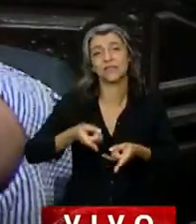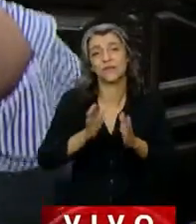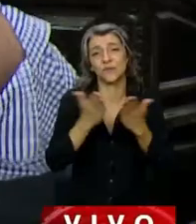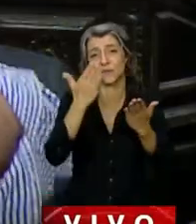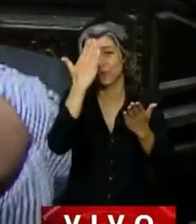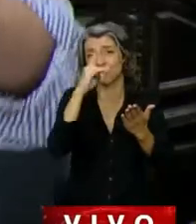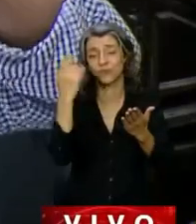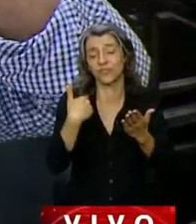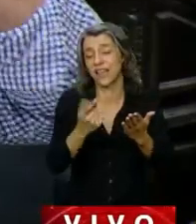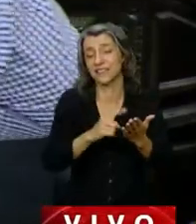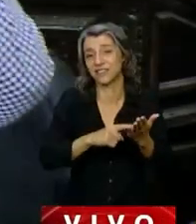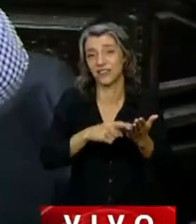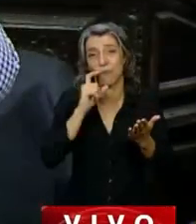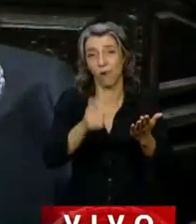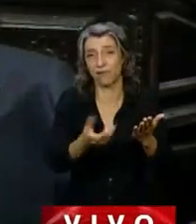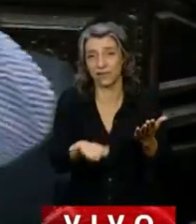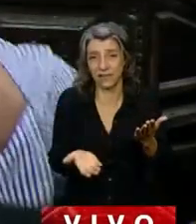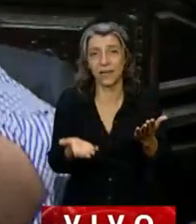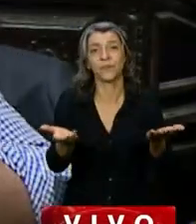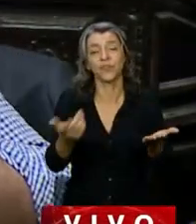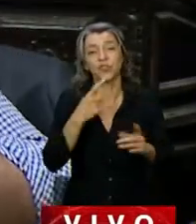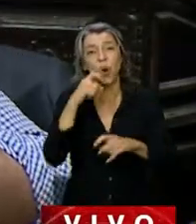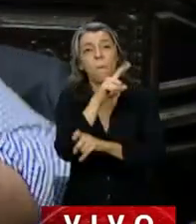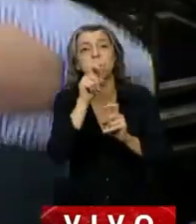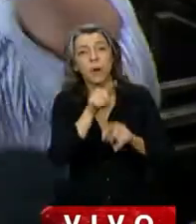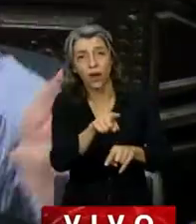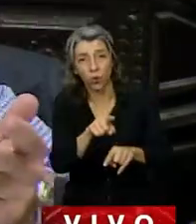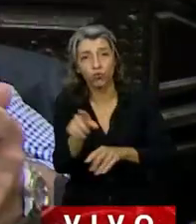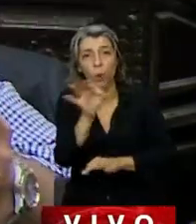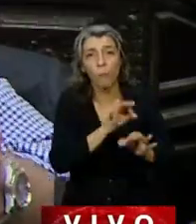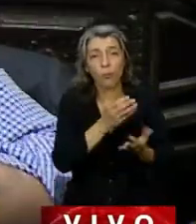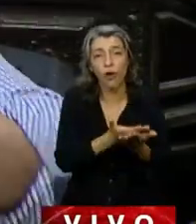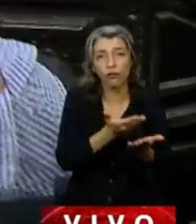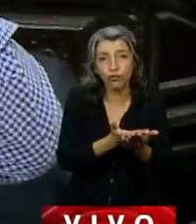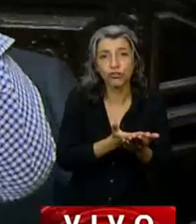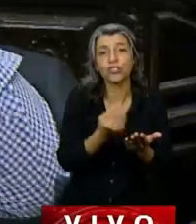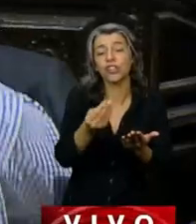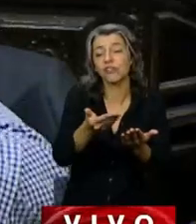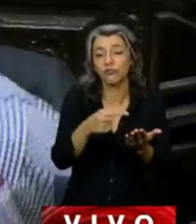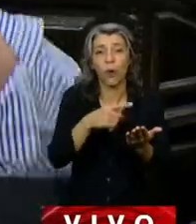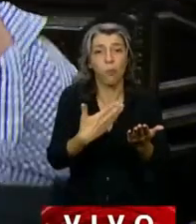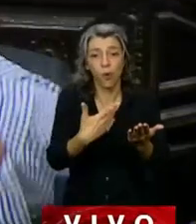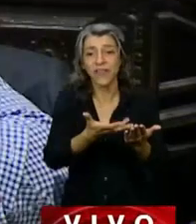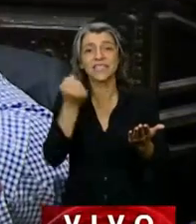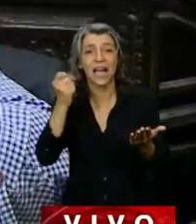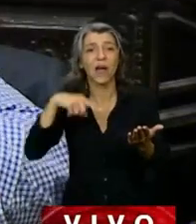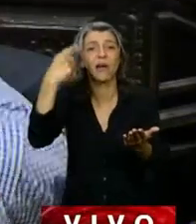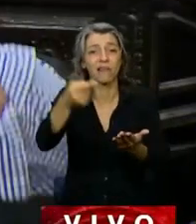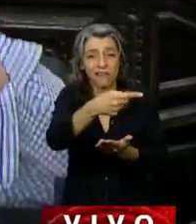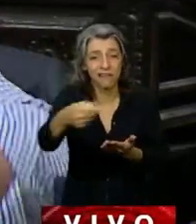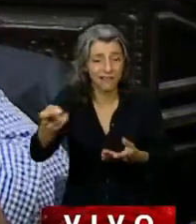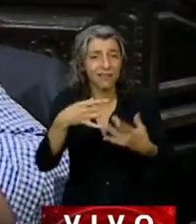no retiran el proyecto y lo tratamos la semana que viene con el resto de los privilegios? Porque lo que quieren es seguir